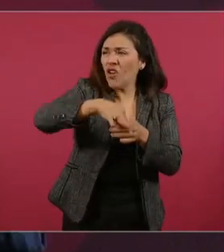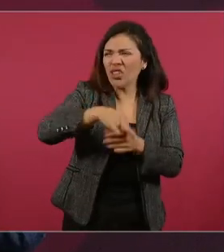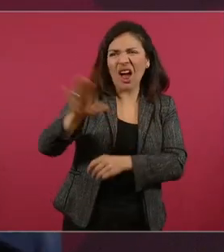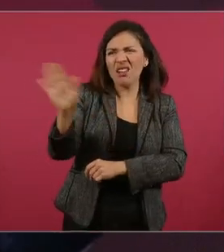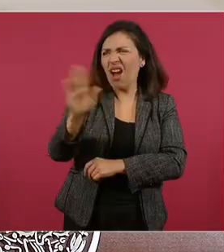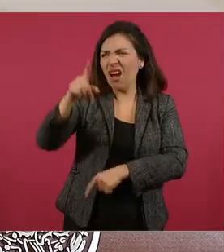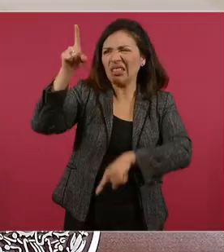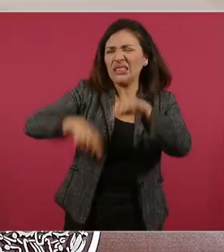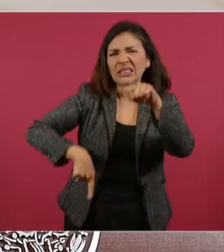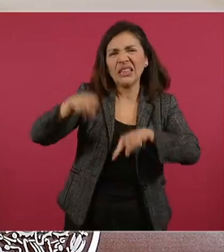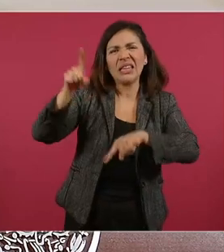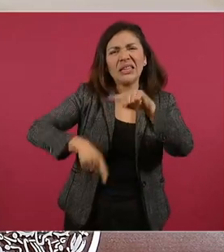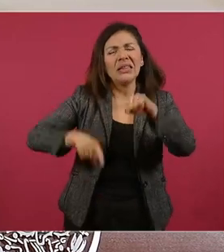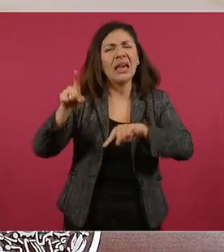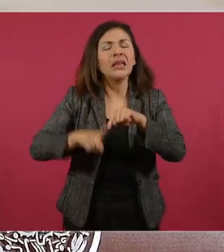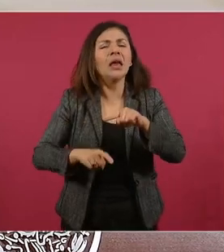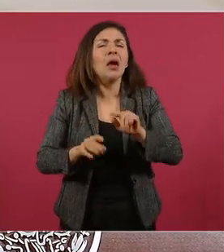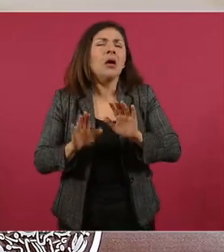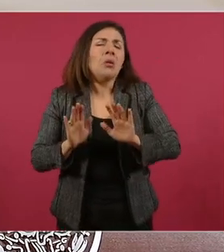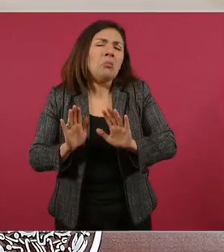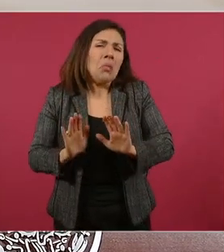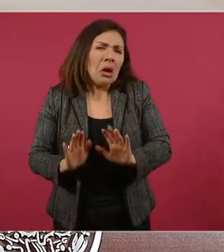No estoy